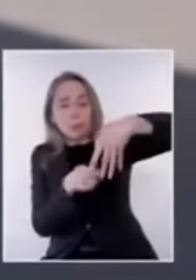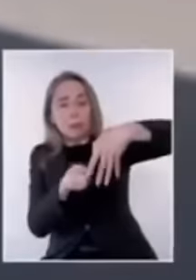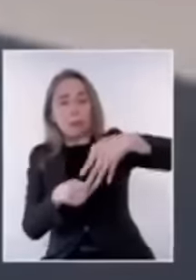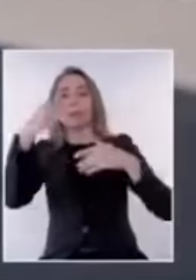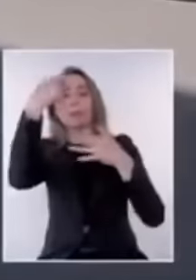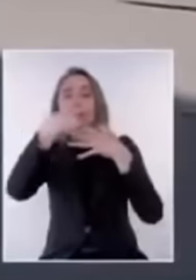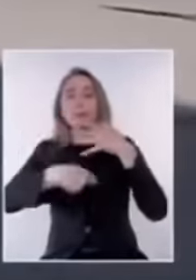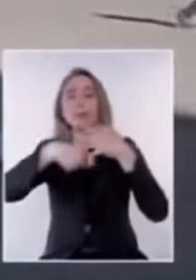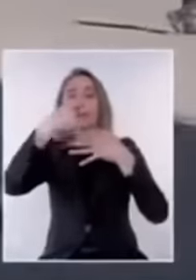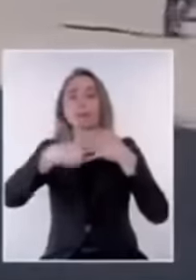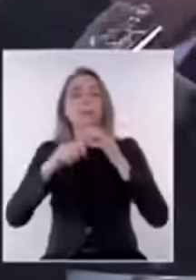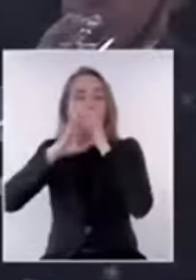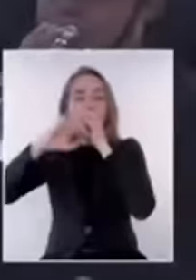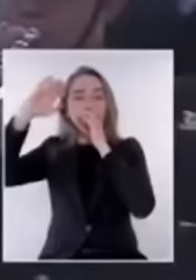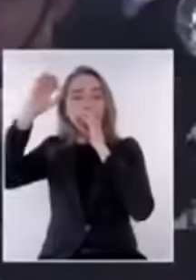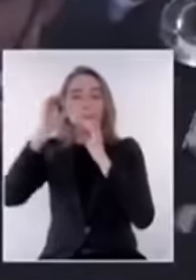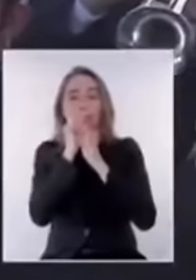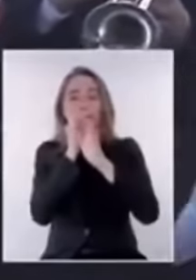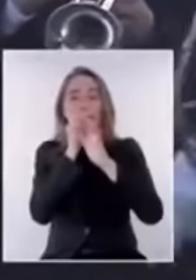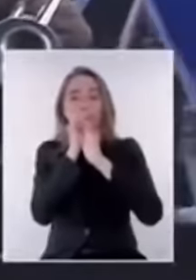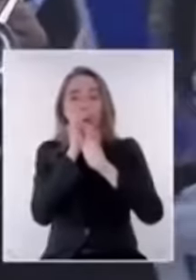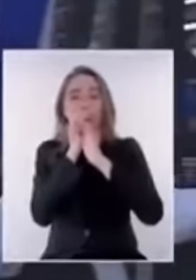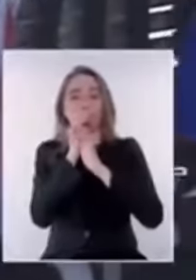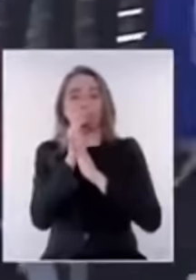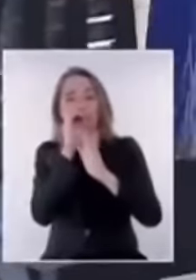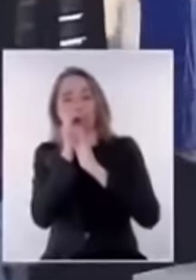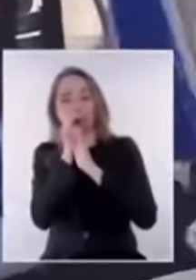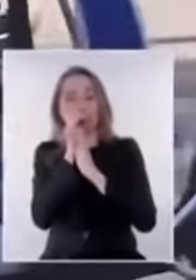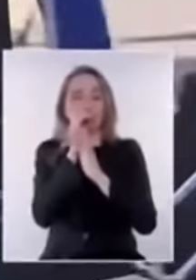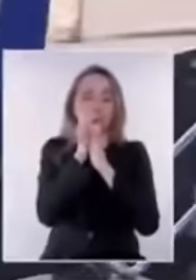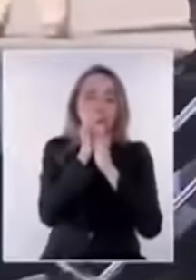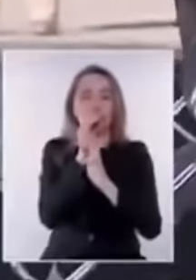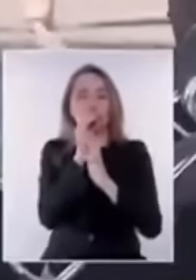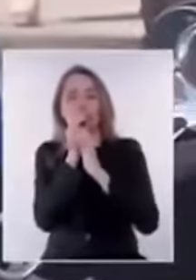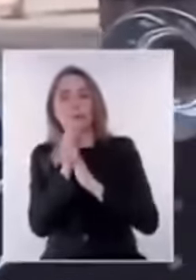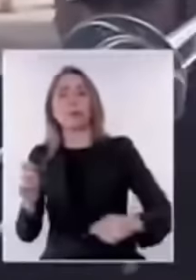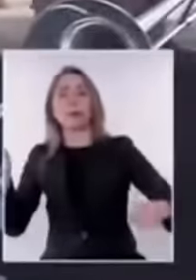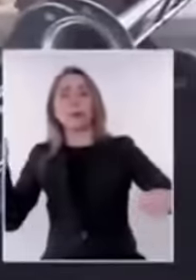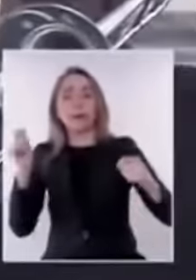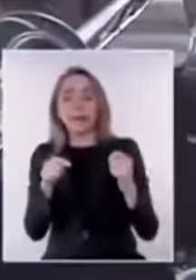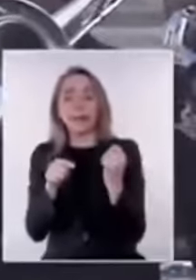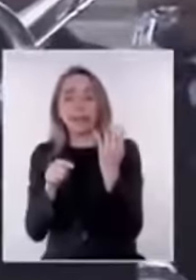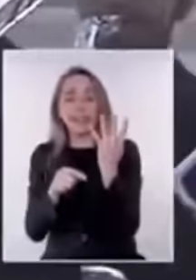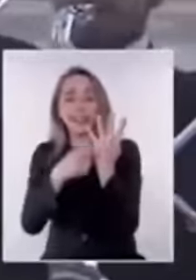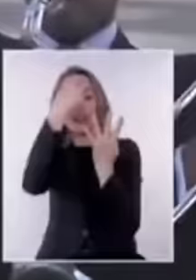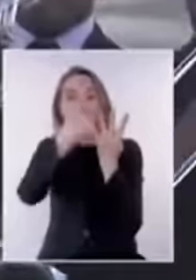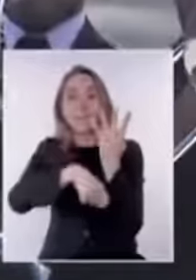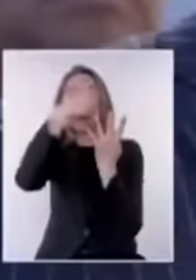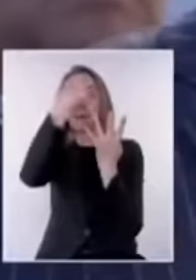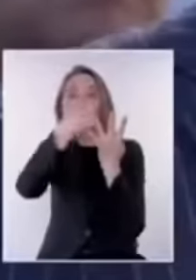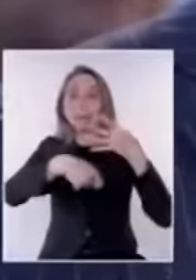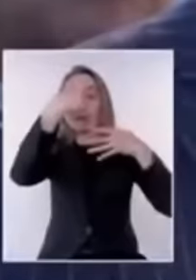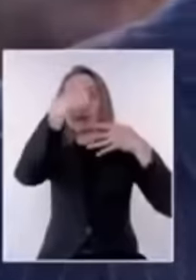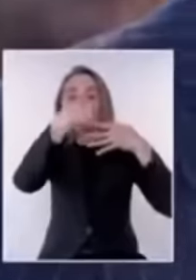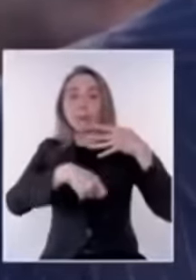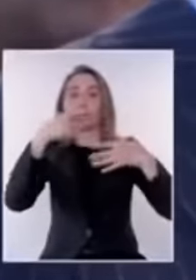¿Saben que en un momento yo quería que alguien que supiera del lenguaje